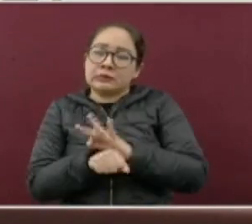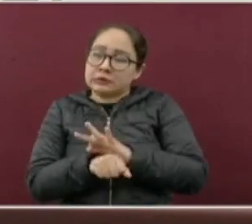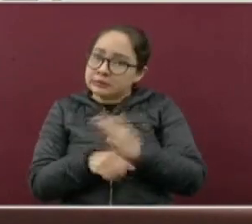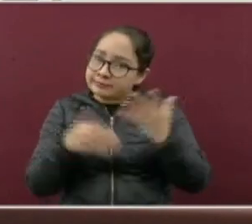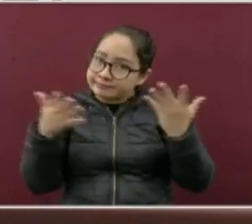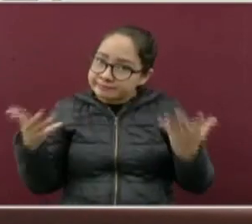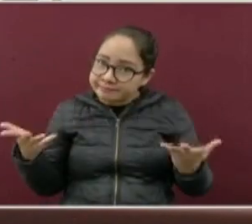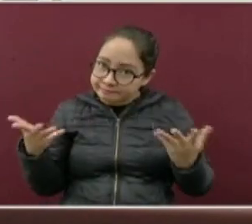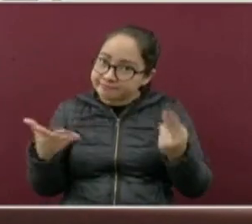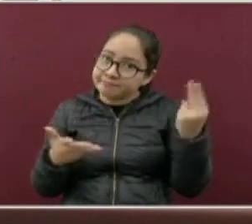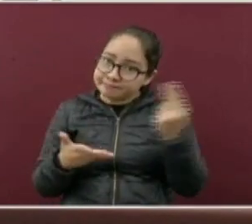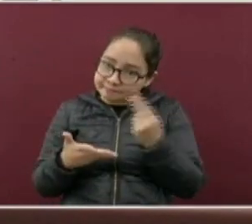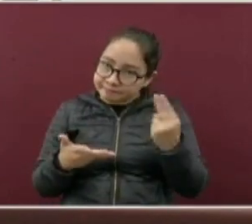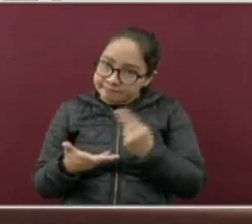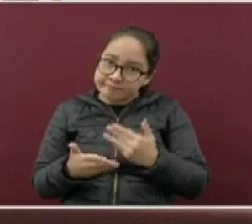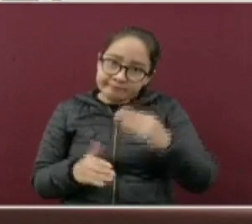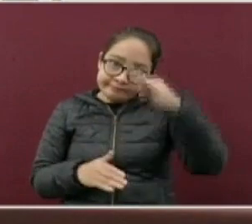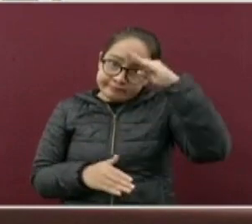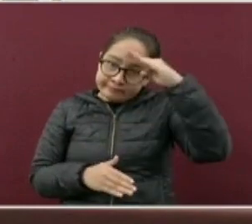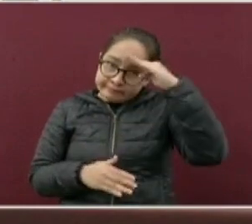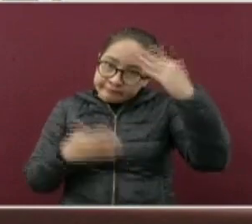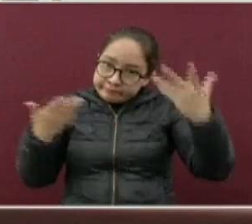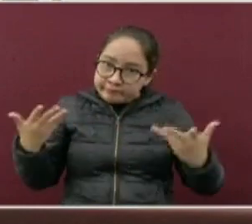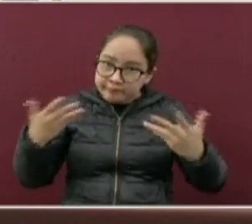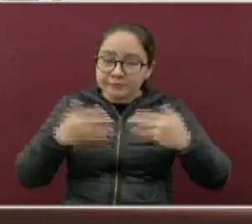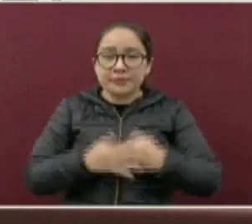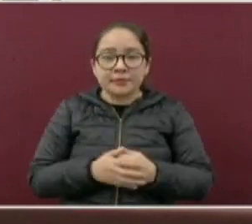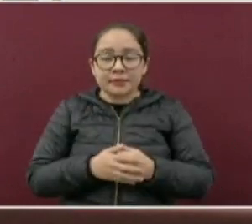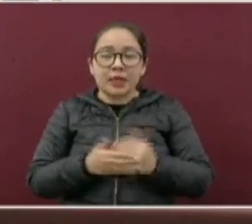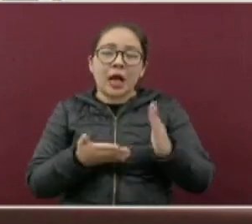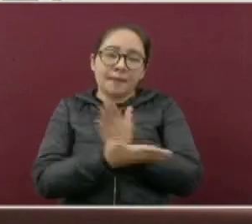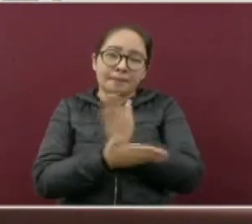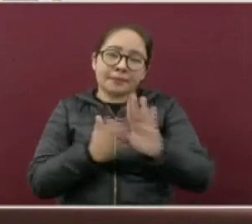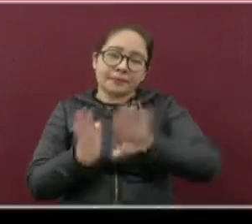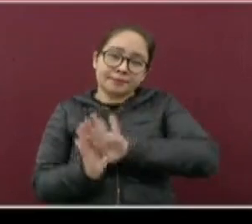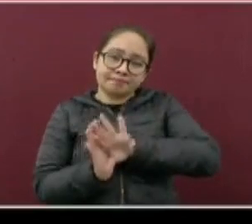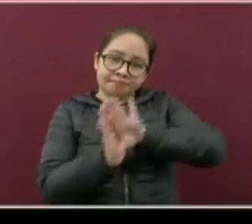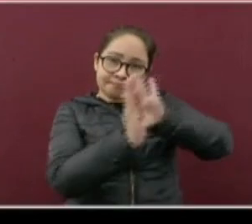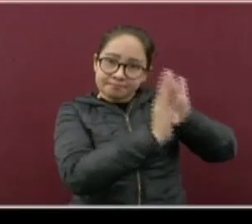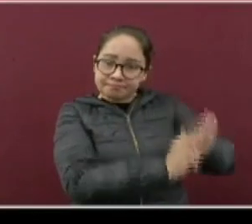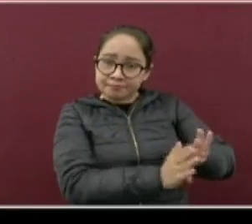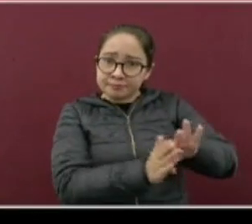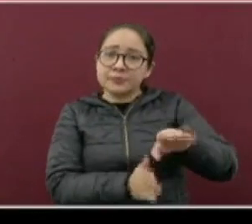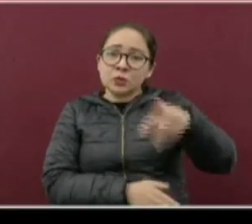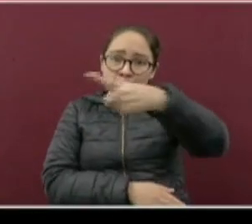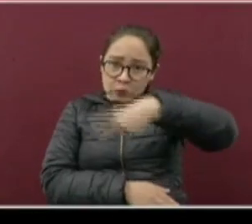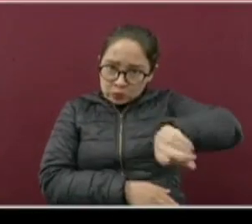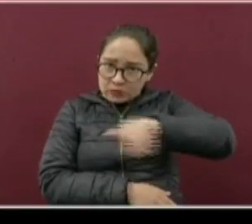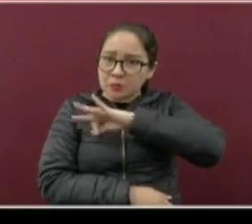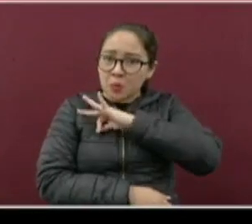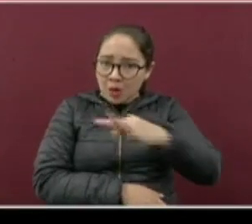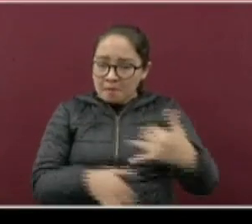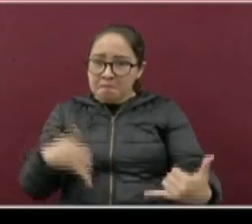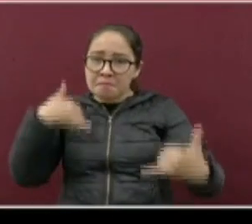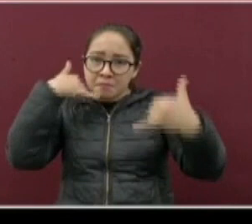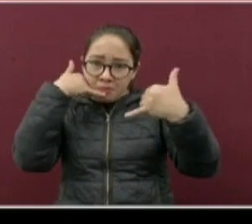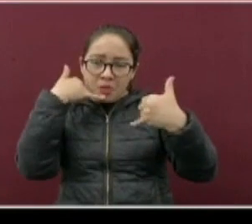salud. Por otro lado, familia veracruzana, recuerden que pueden llamar al